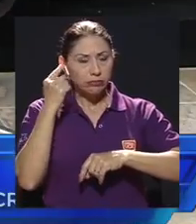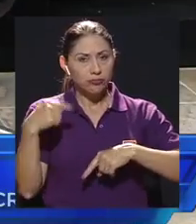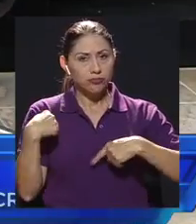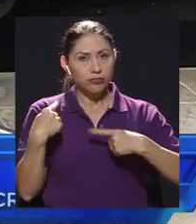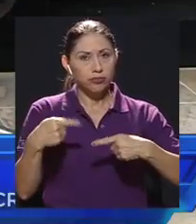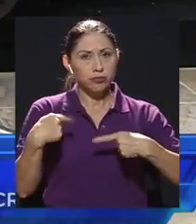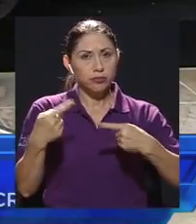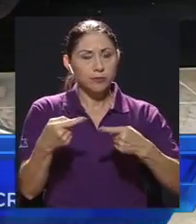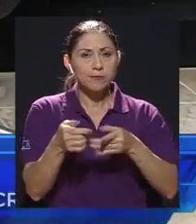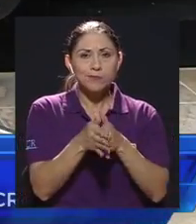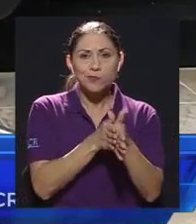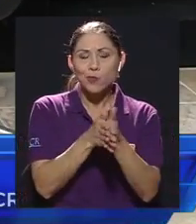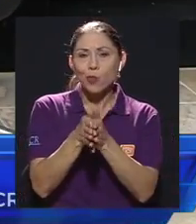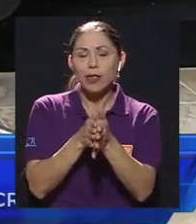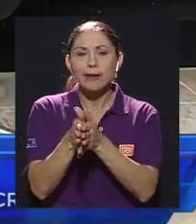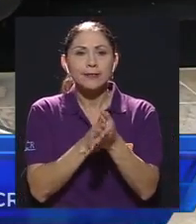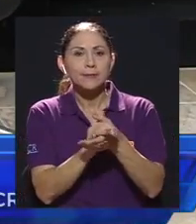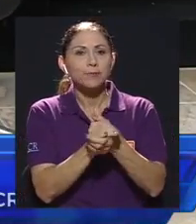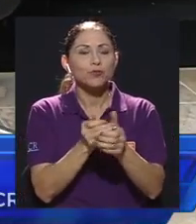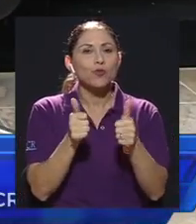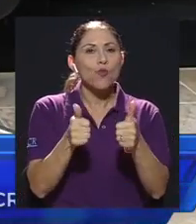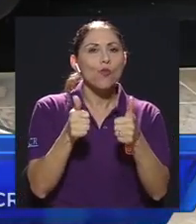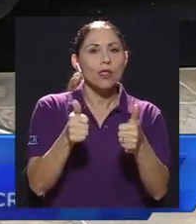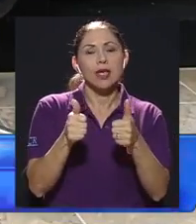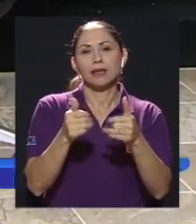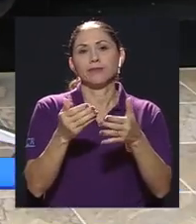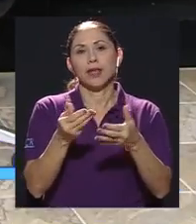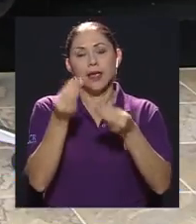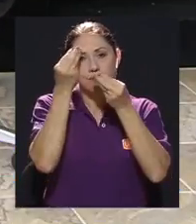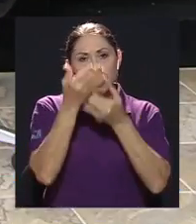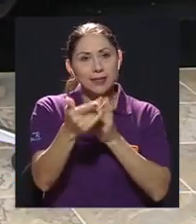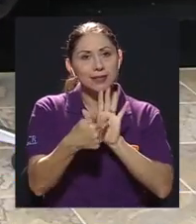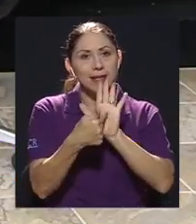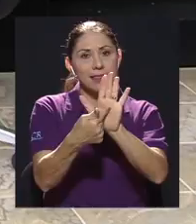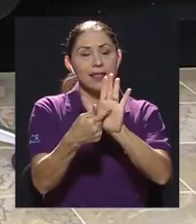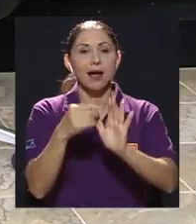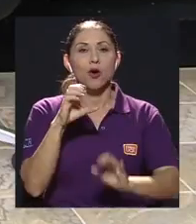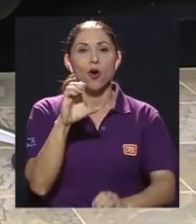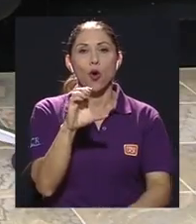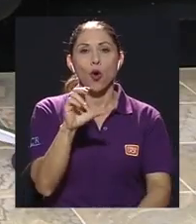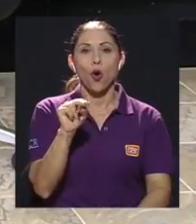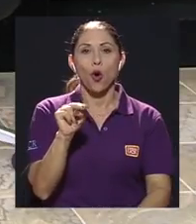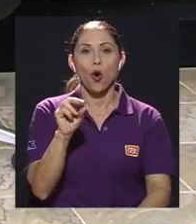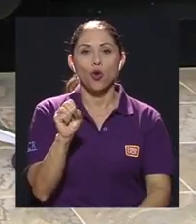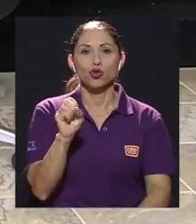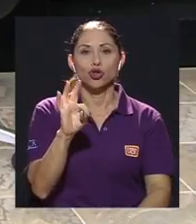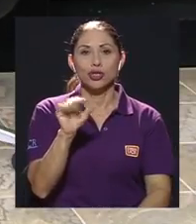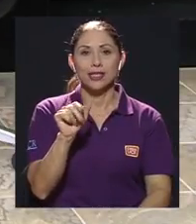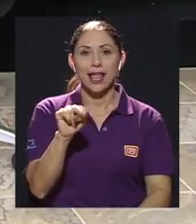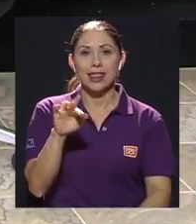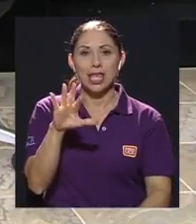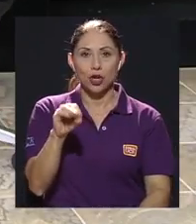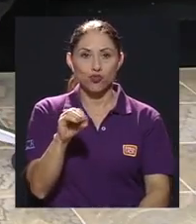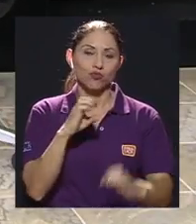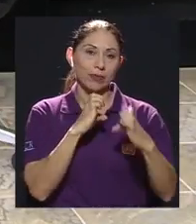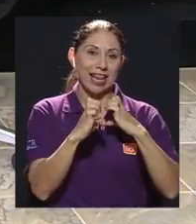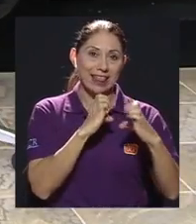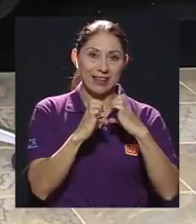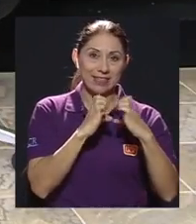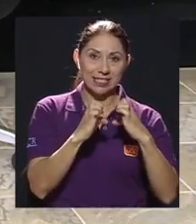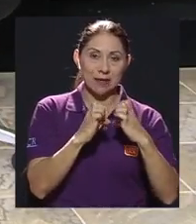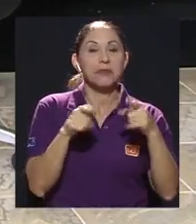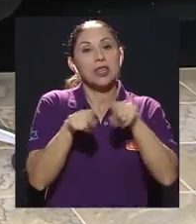muy nutrida y muy rica que nos presenta Constantino, tanto en la entrevista que estamos comentando, como en su